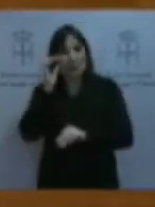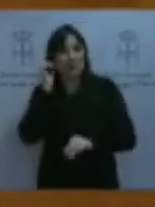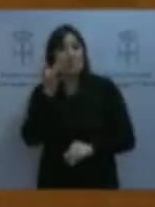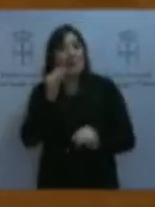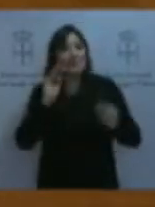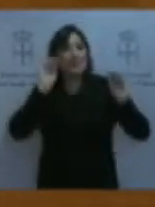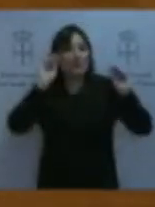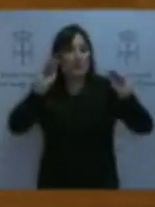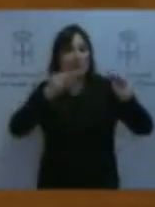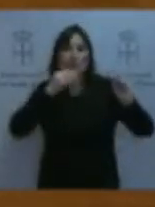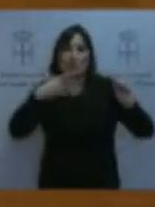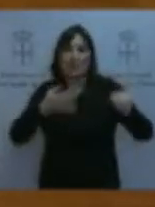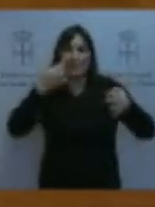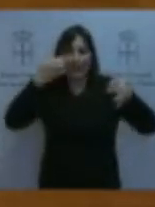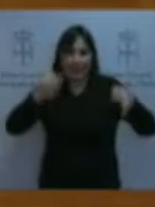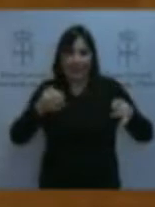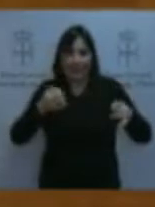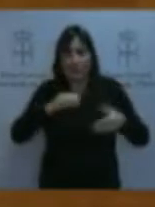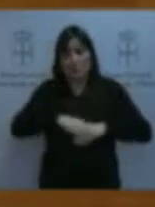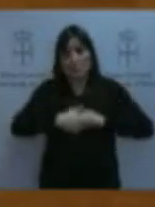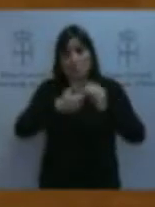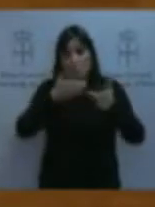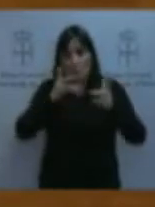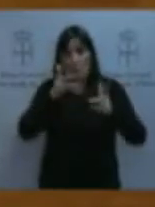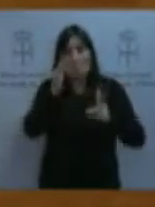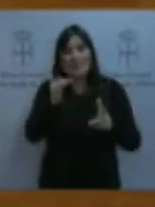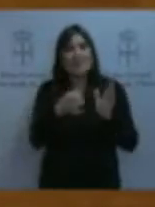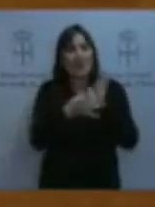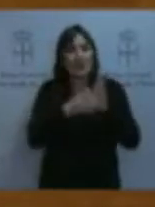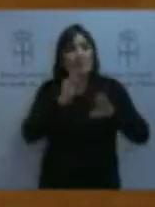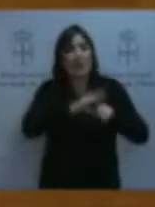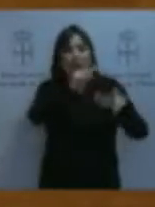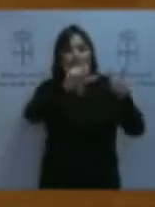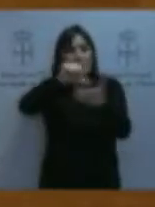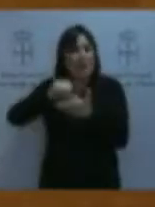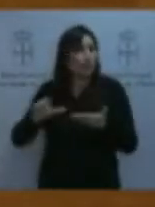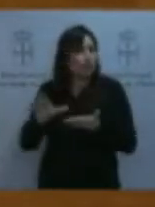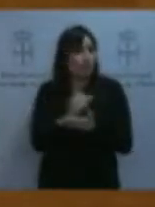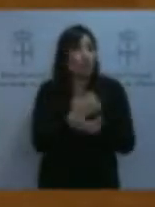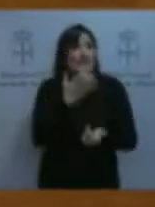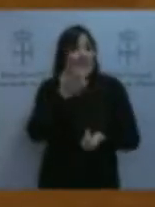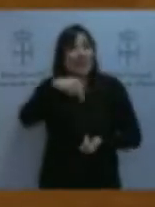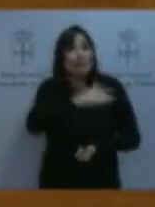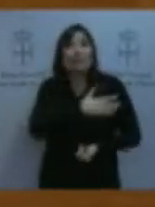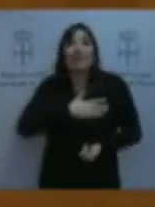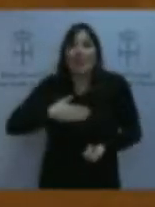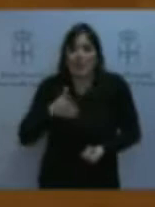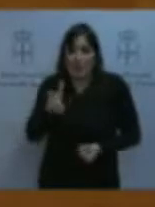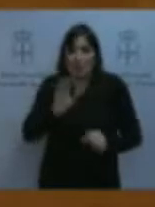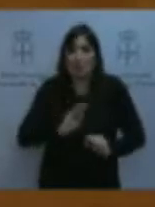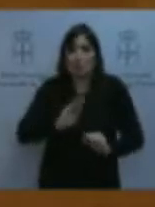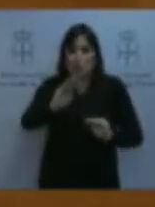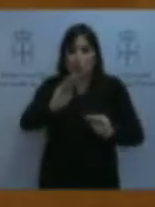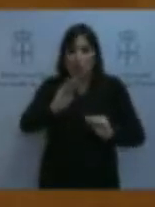objetiva, pública y de calidad para toda la ciudadanía que quiera ejercer su derecho fundamental a acceder a un empleo público en condiciones de